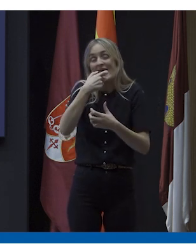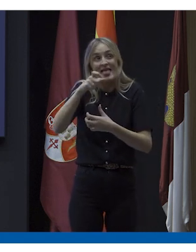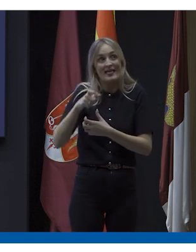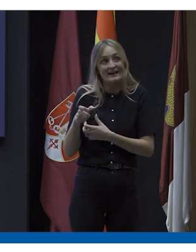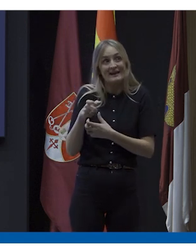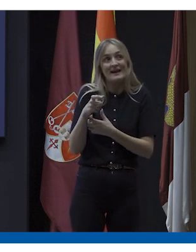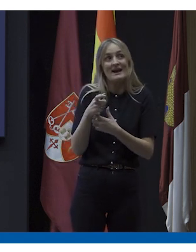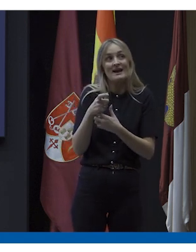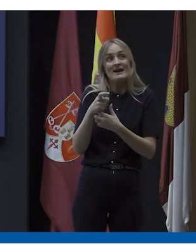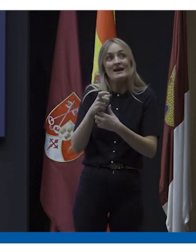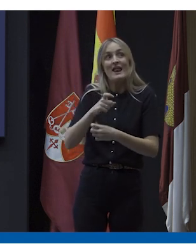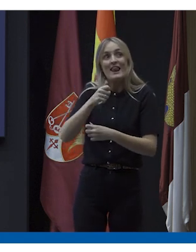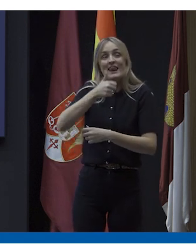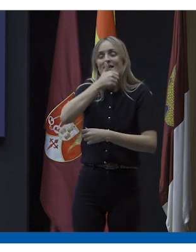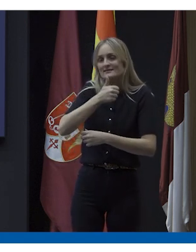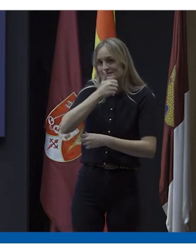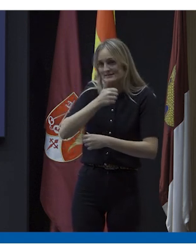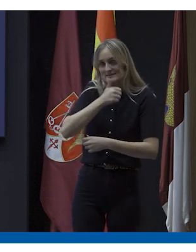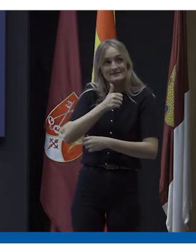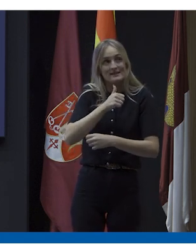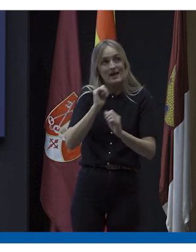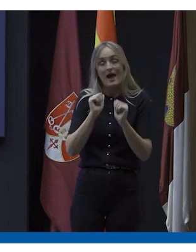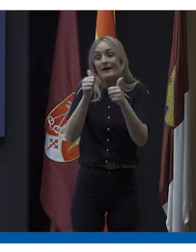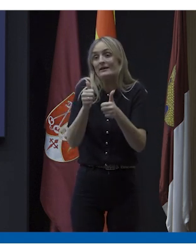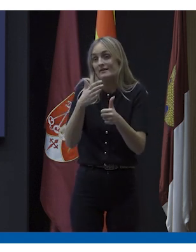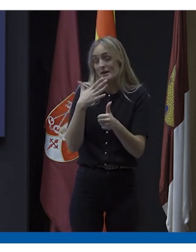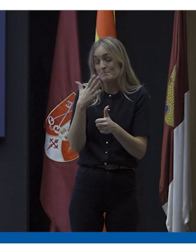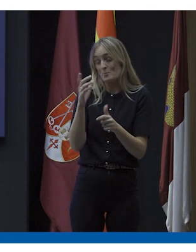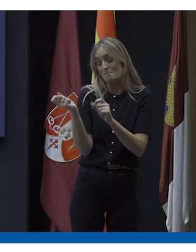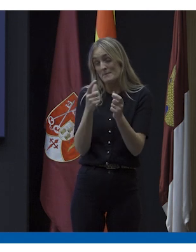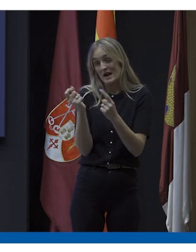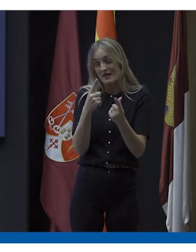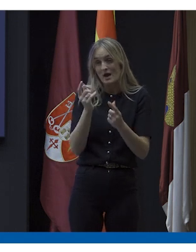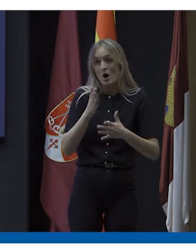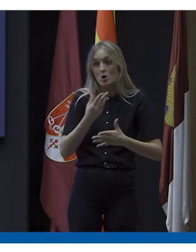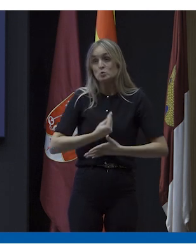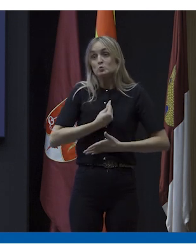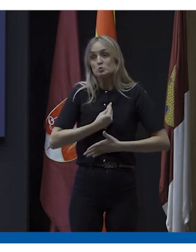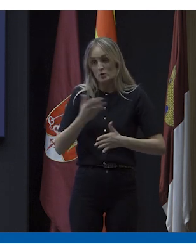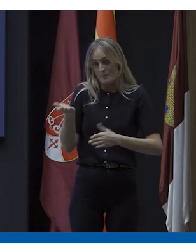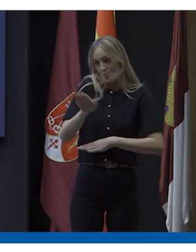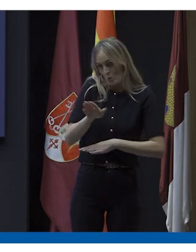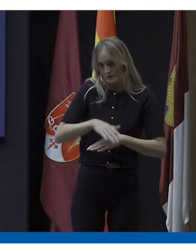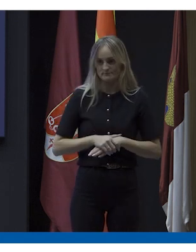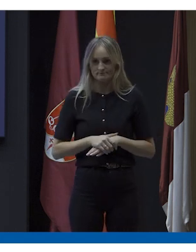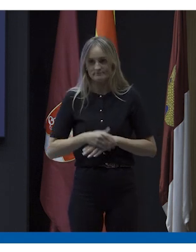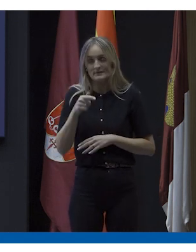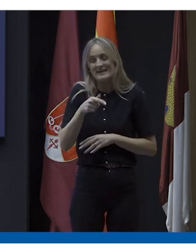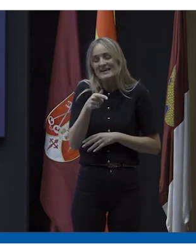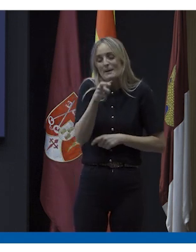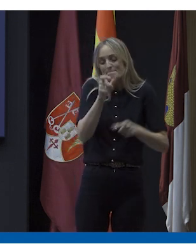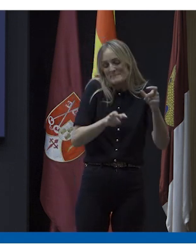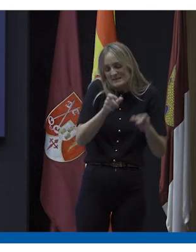digamos, el equivalente nuestro a un susto de muerte. Había gente que decía entonces que el tener estos pacientes tan